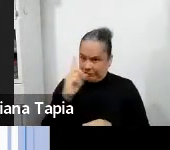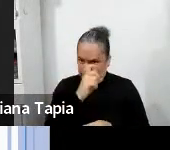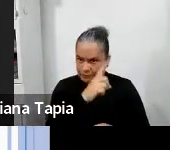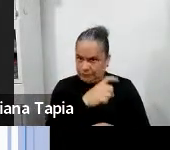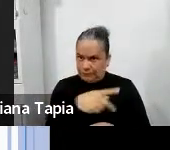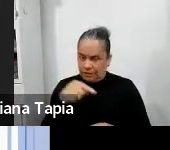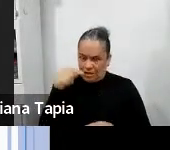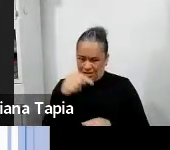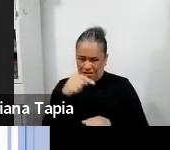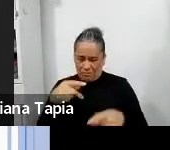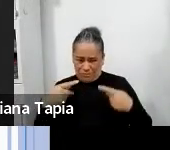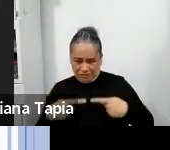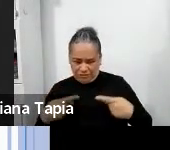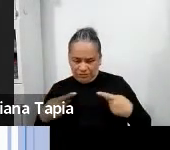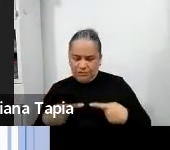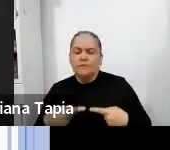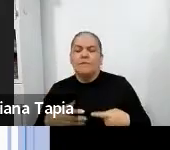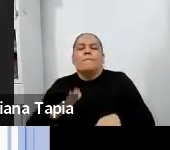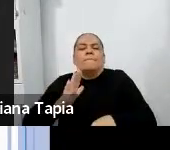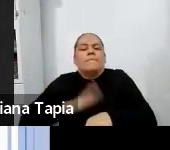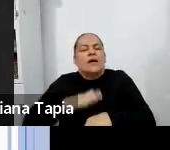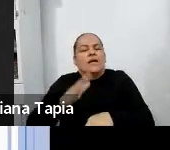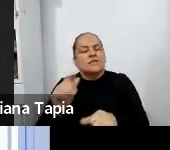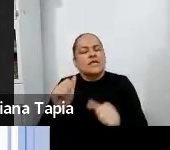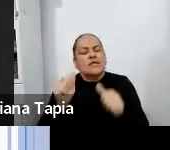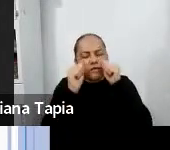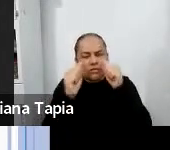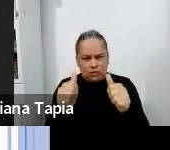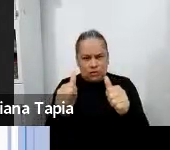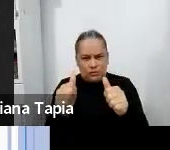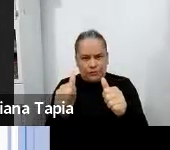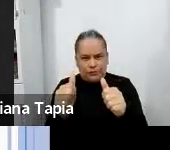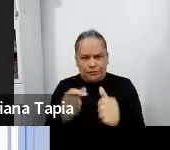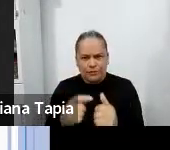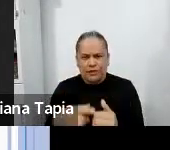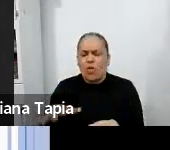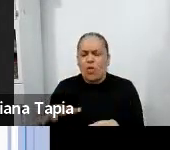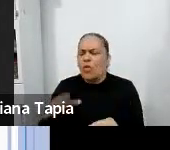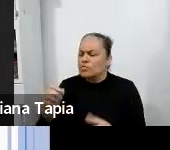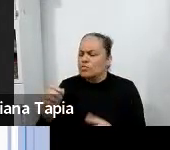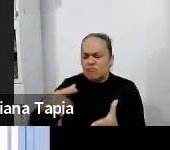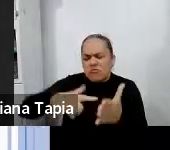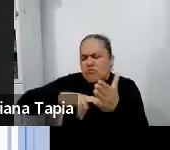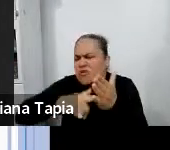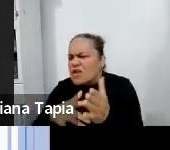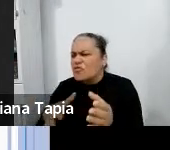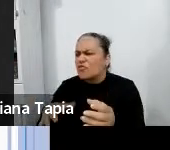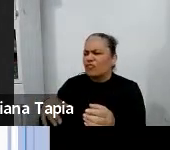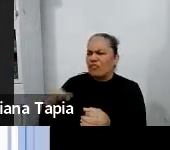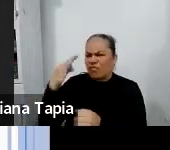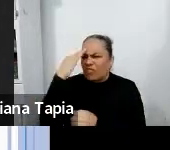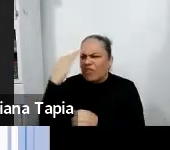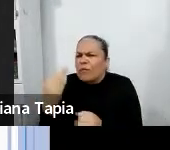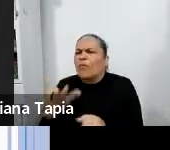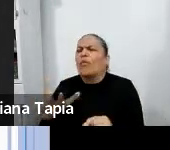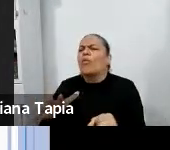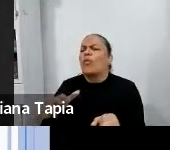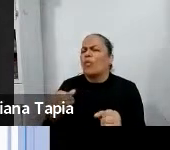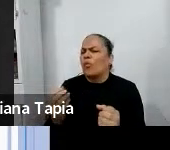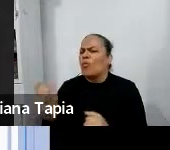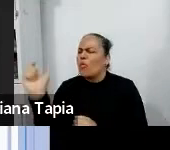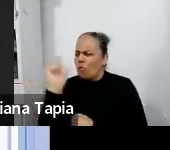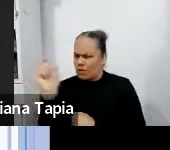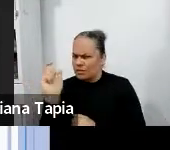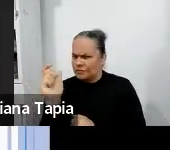más importante es el recinto, ¿sí? El tiempo que le dedican para asistir, la misma infraestructura, el ambiente, la interacción,